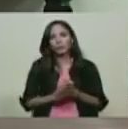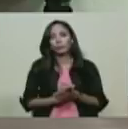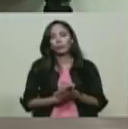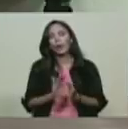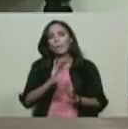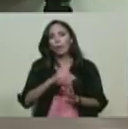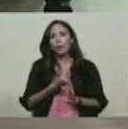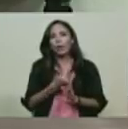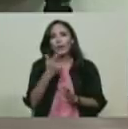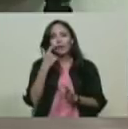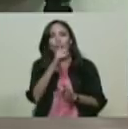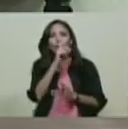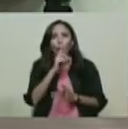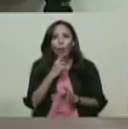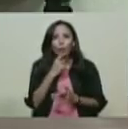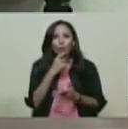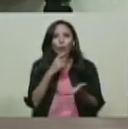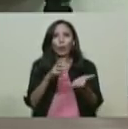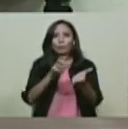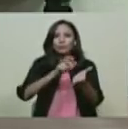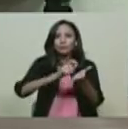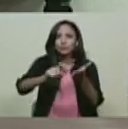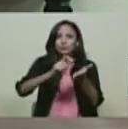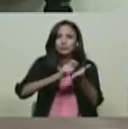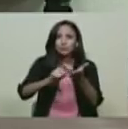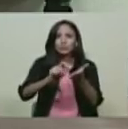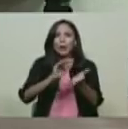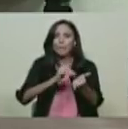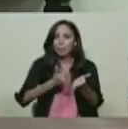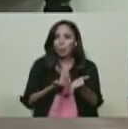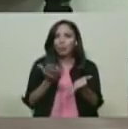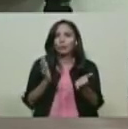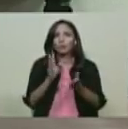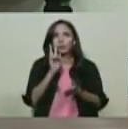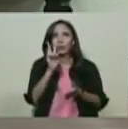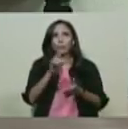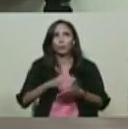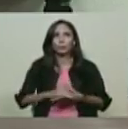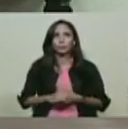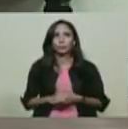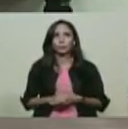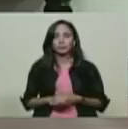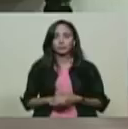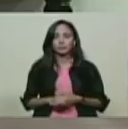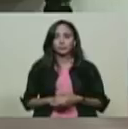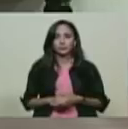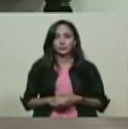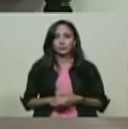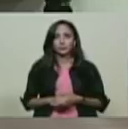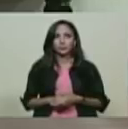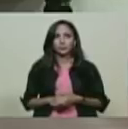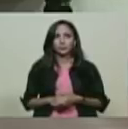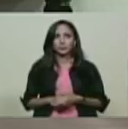aplicación BQR, aquí está la aplicación BQR, y con la aplicación